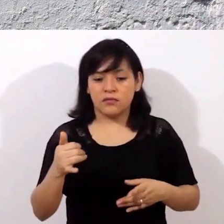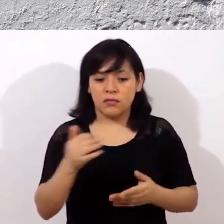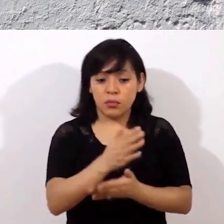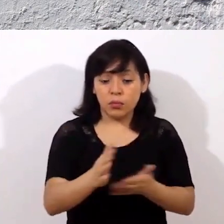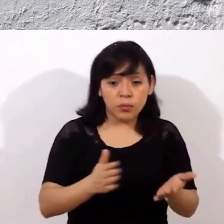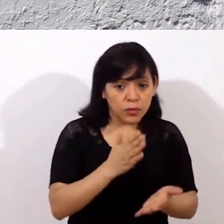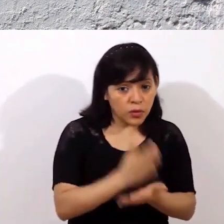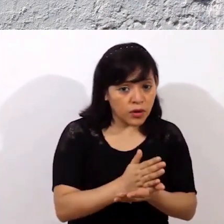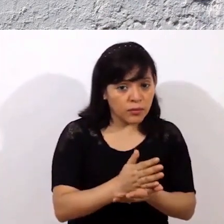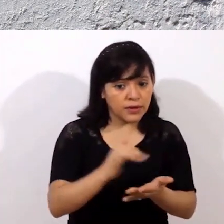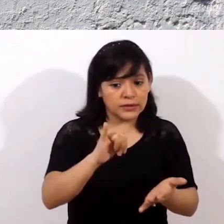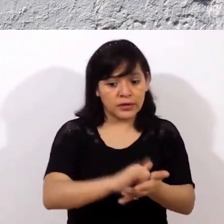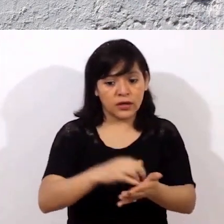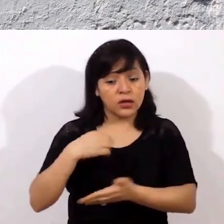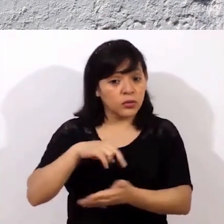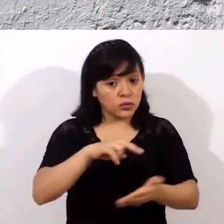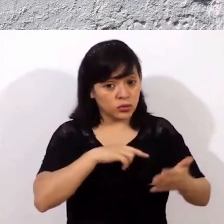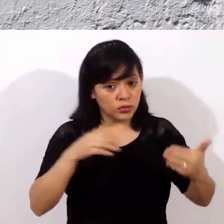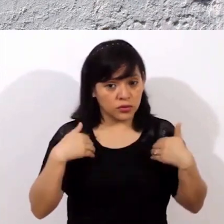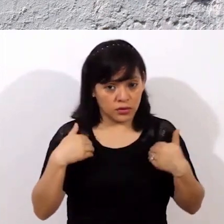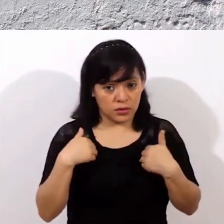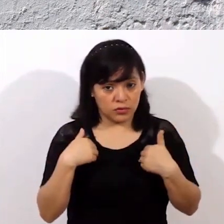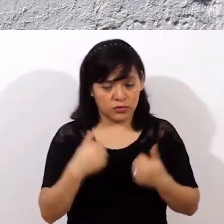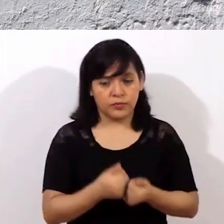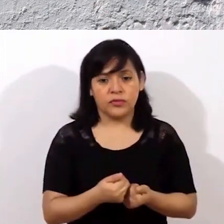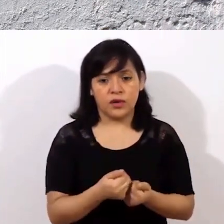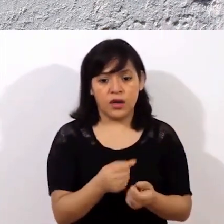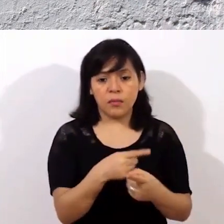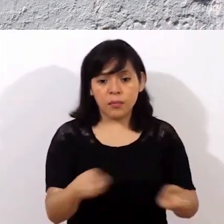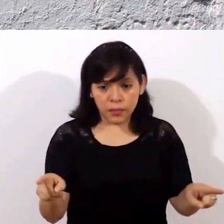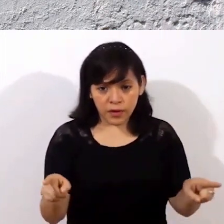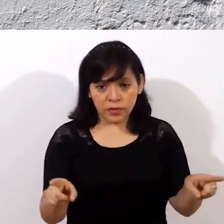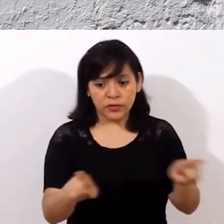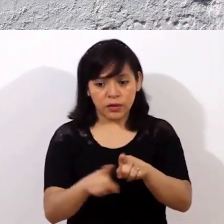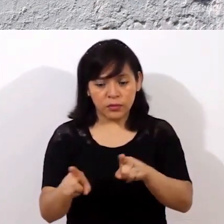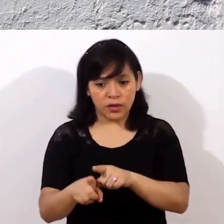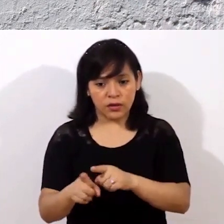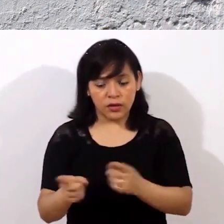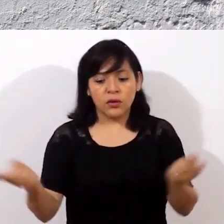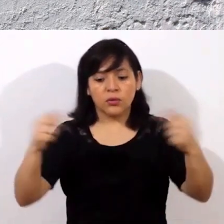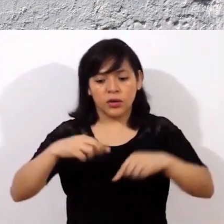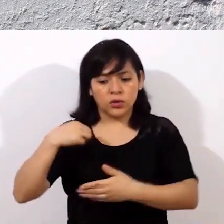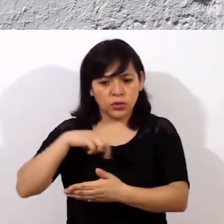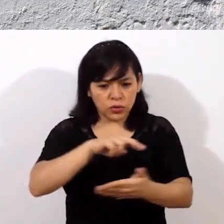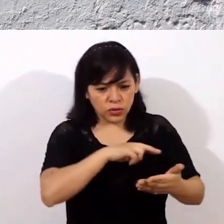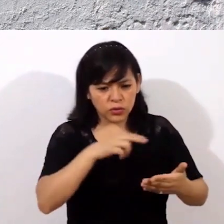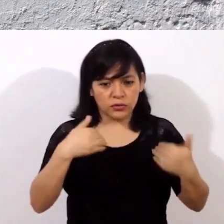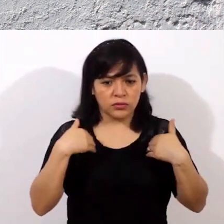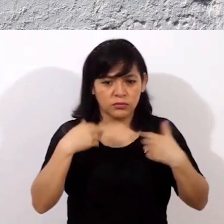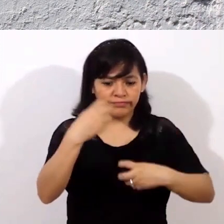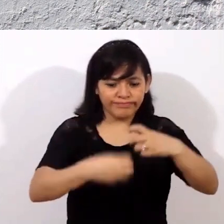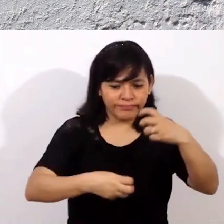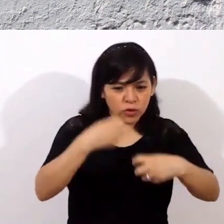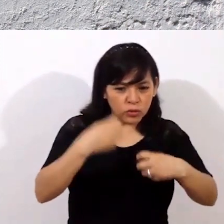enfrentamos. Eso tenemos que tener en consideración. Sin embargo, cuando nos vemos rodeados